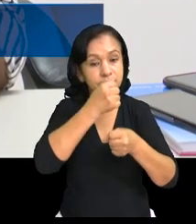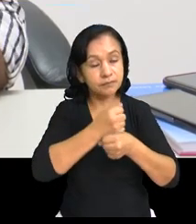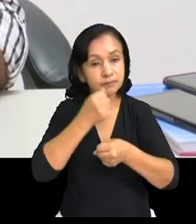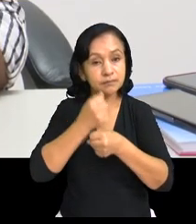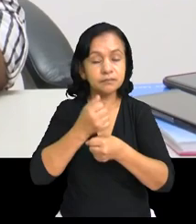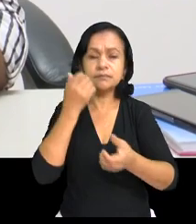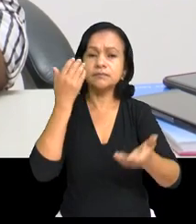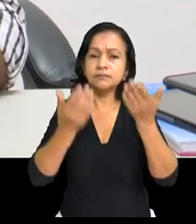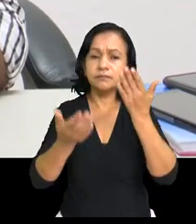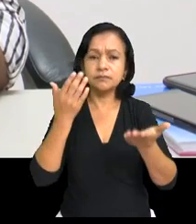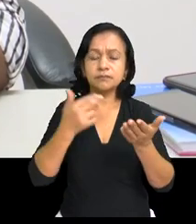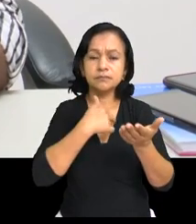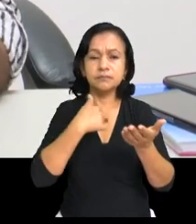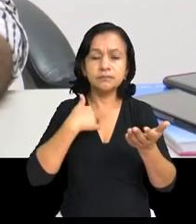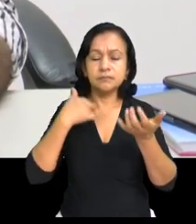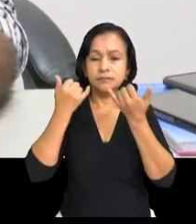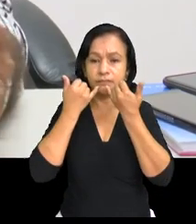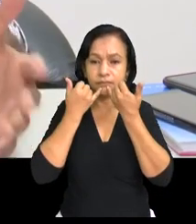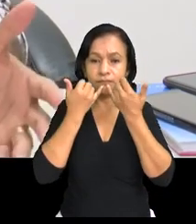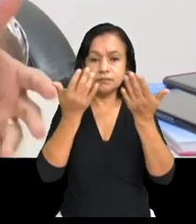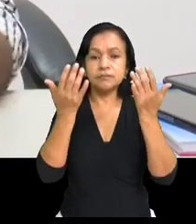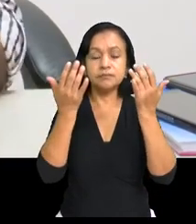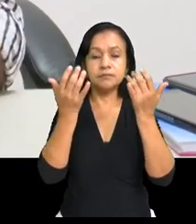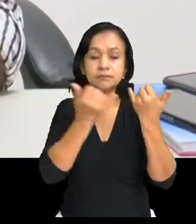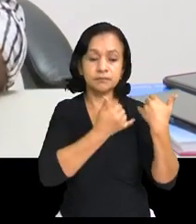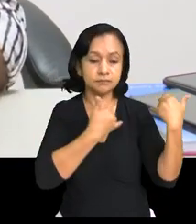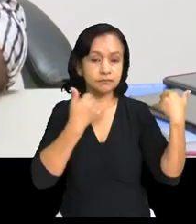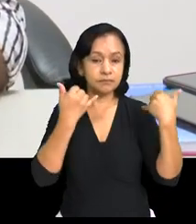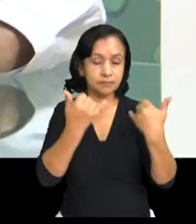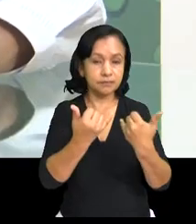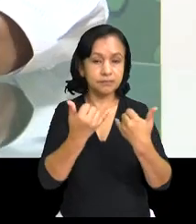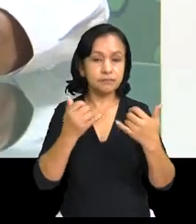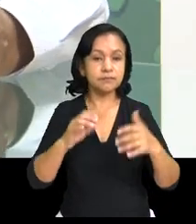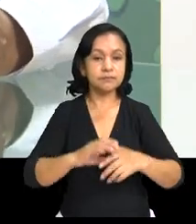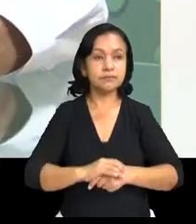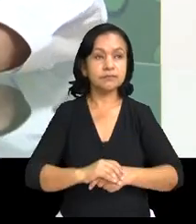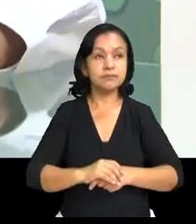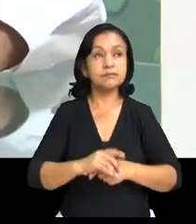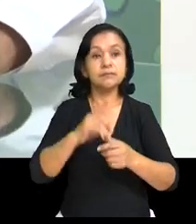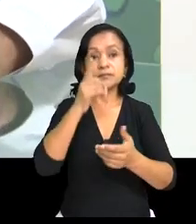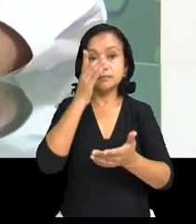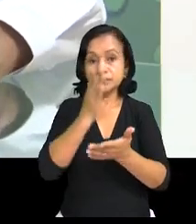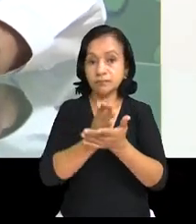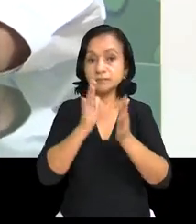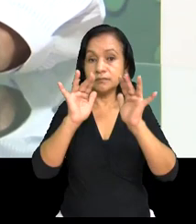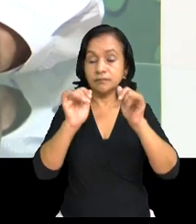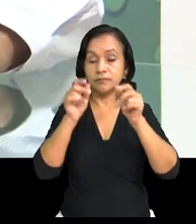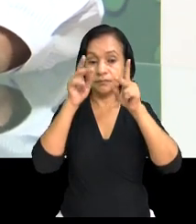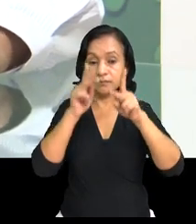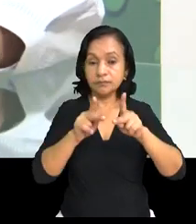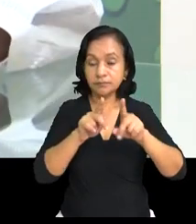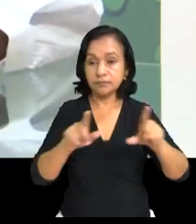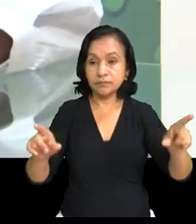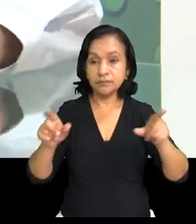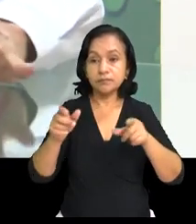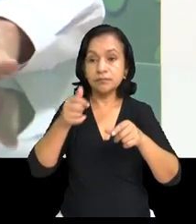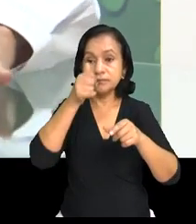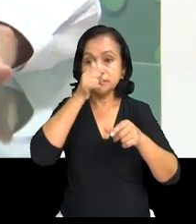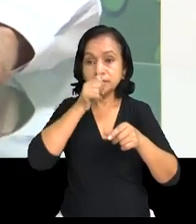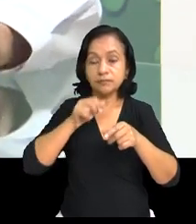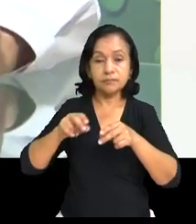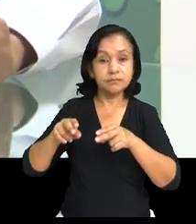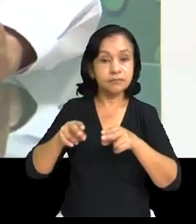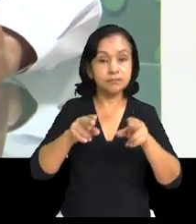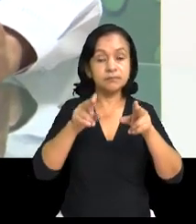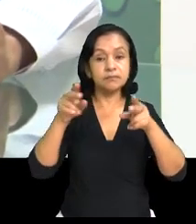que estaría conformada por las instituciones que tienen presencia en los territorios. Una vez que tengamos el Plan Nacional de Recursos Hídricos, vamos a tener